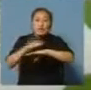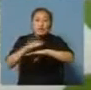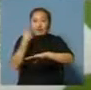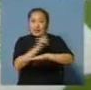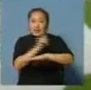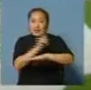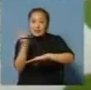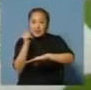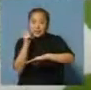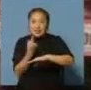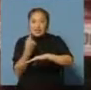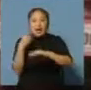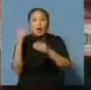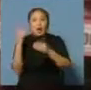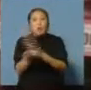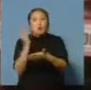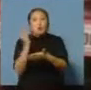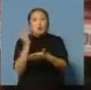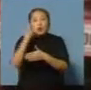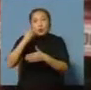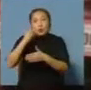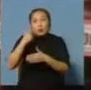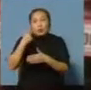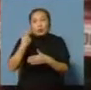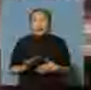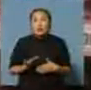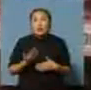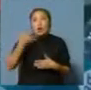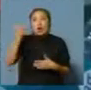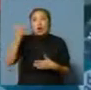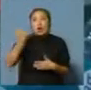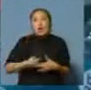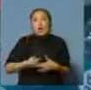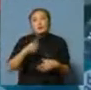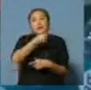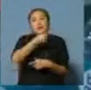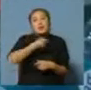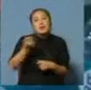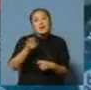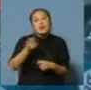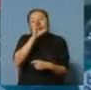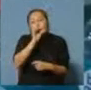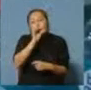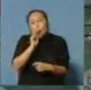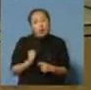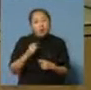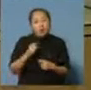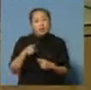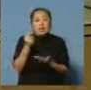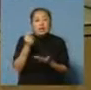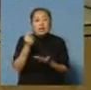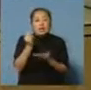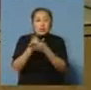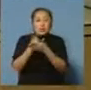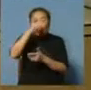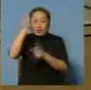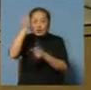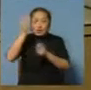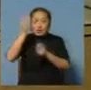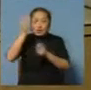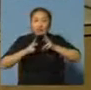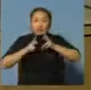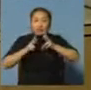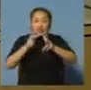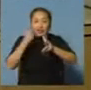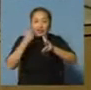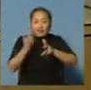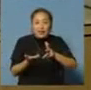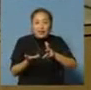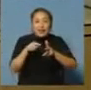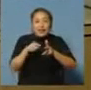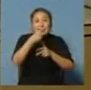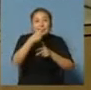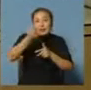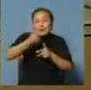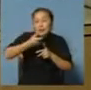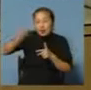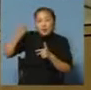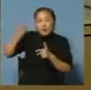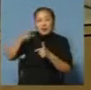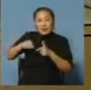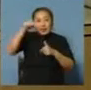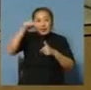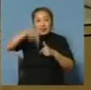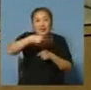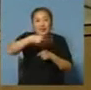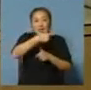esenciales y también por cuestiones de producción. Hubo como una semana de tolerancia que Nación informó también, y la